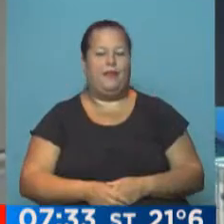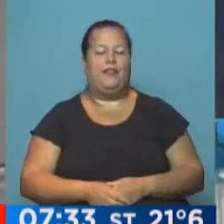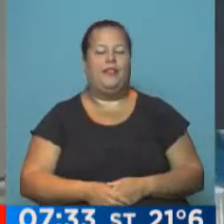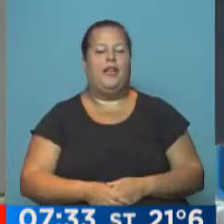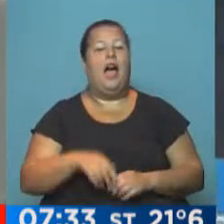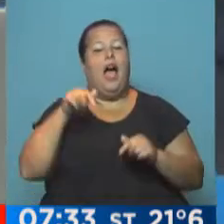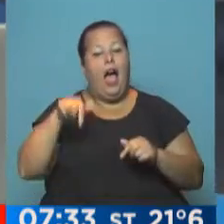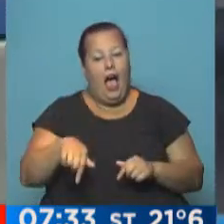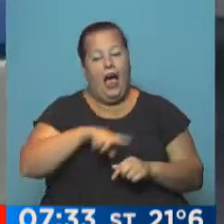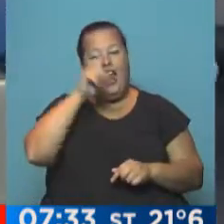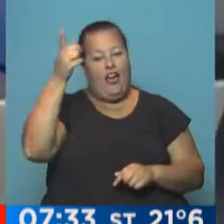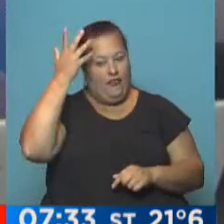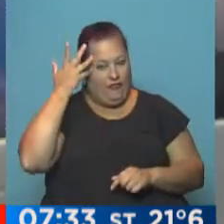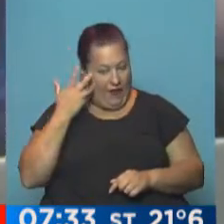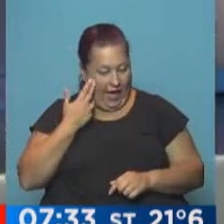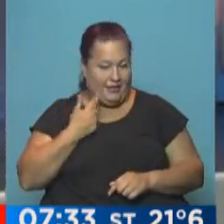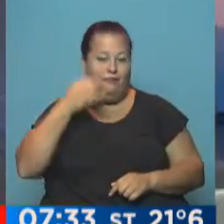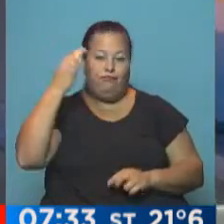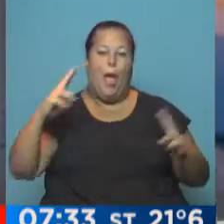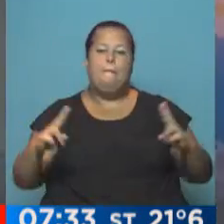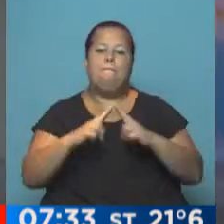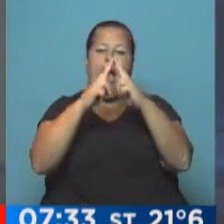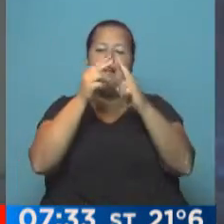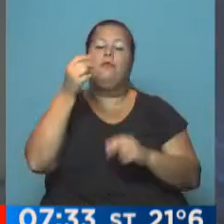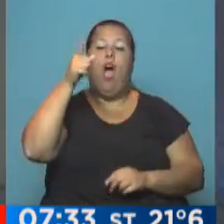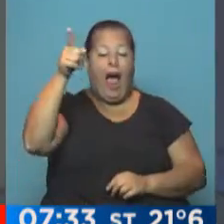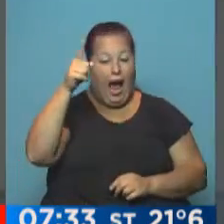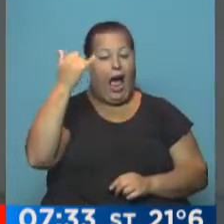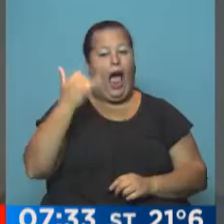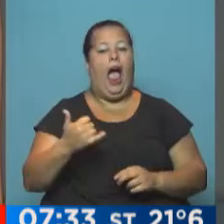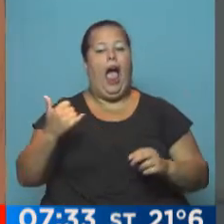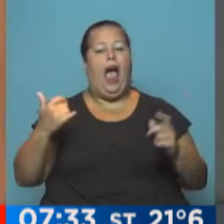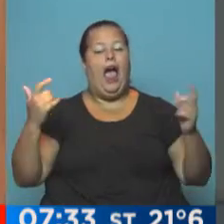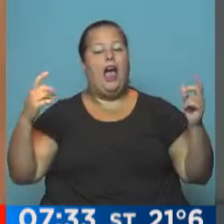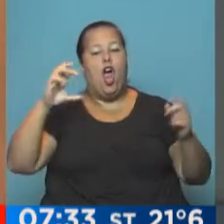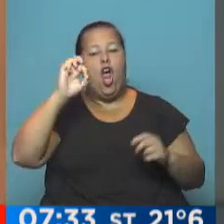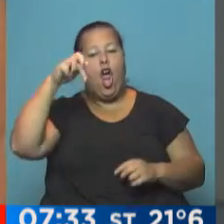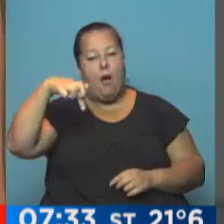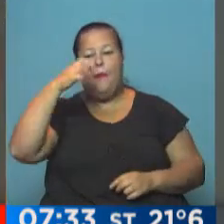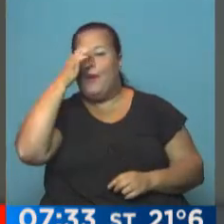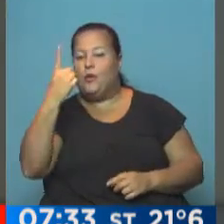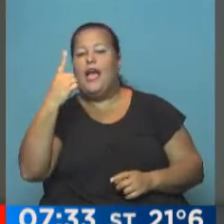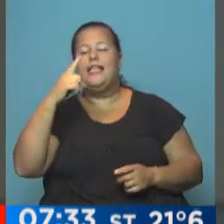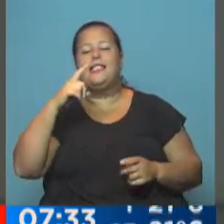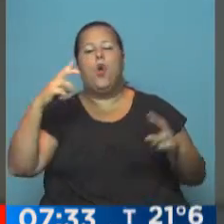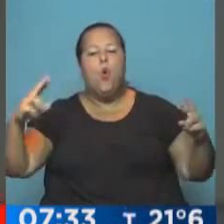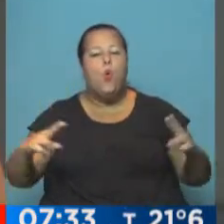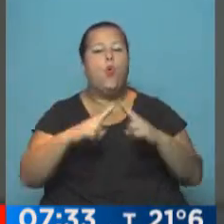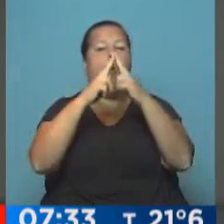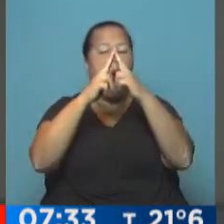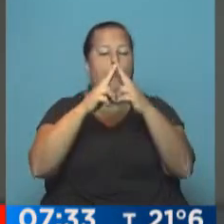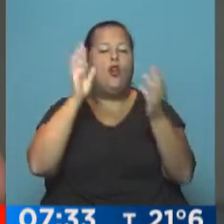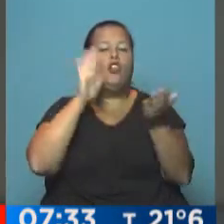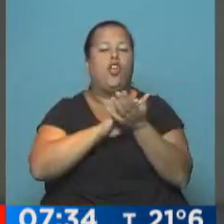nos vamos ahora a francia específicamente a parís porque allí se lleva a cabo la cob 21 que es la cream la cumbre digo bien